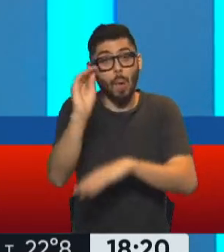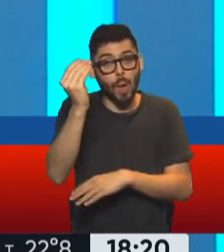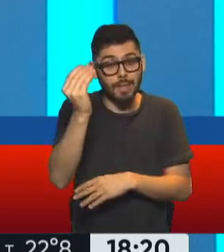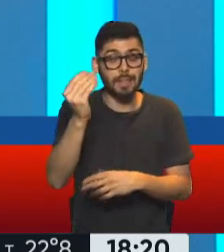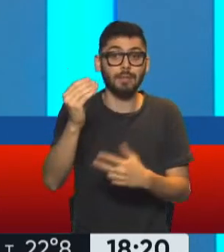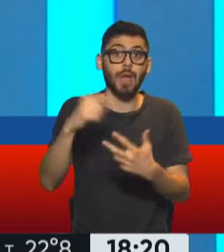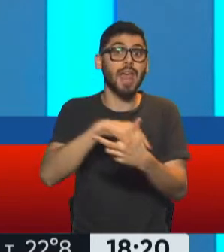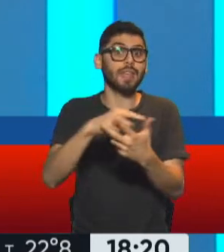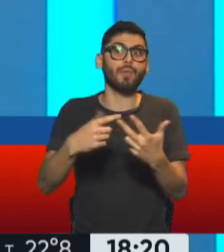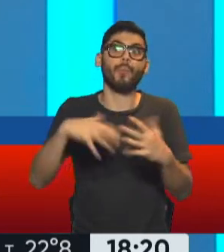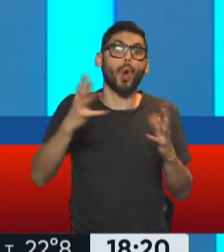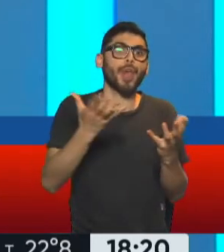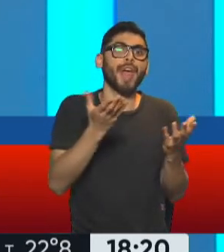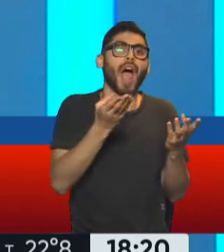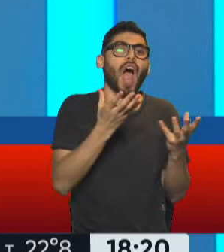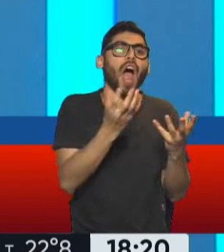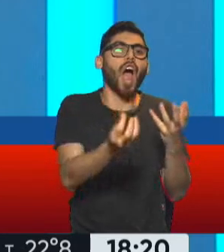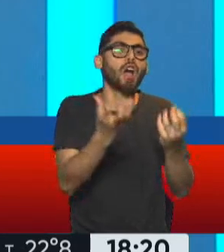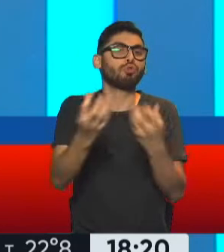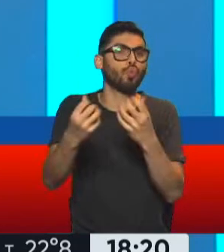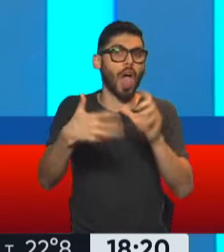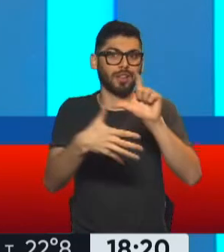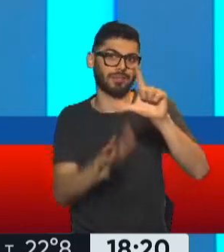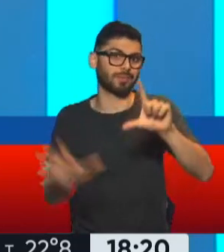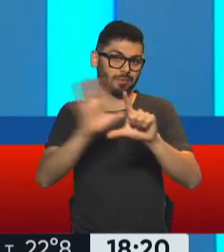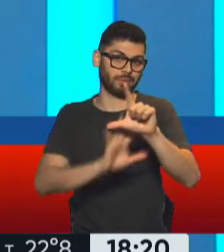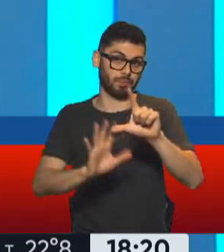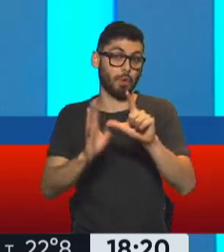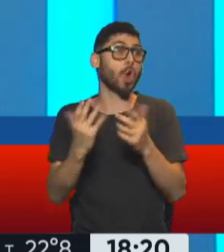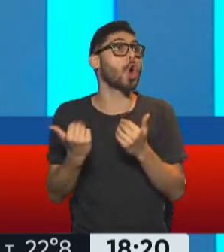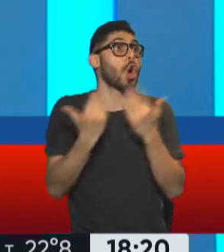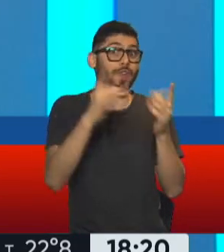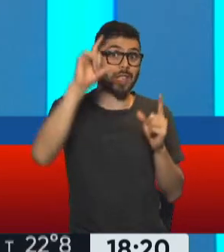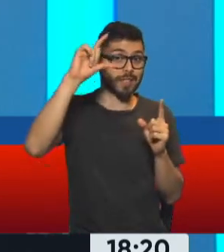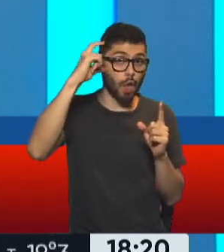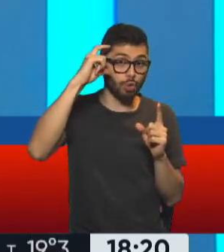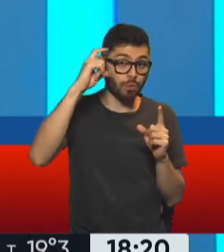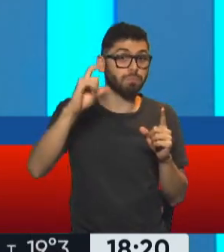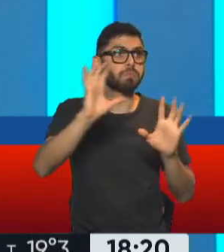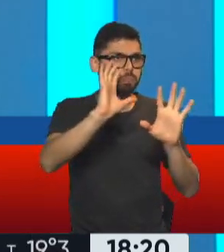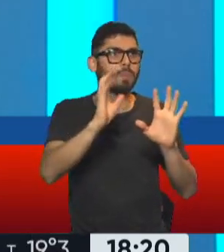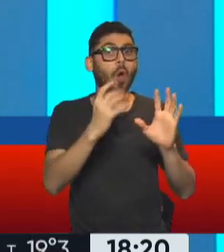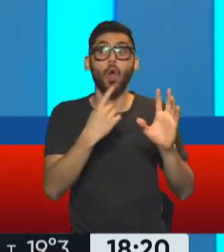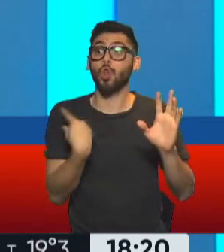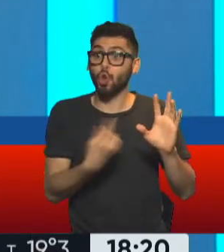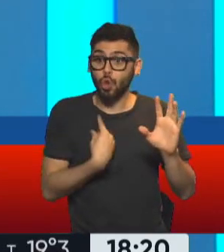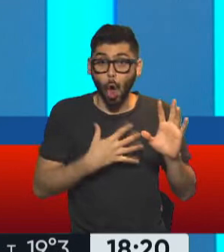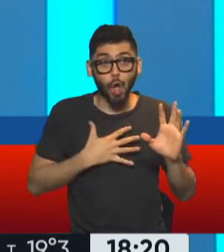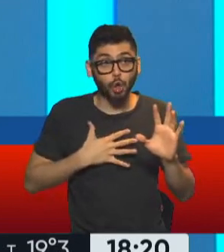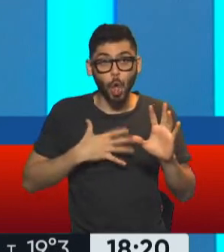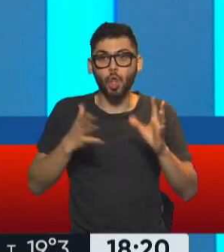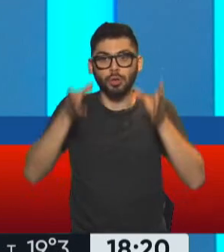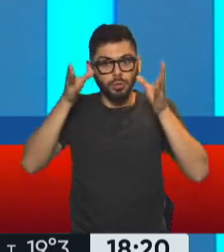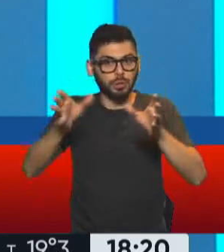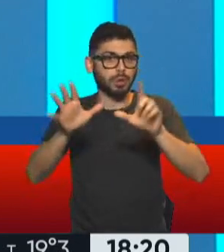manera bueno esas son las patas en las cuales el presidente abiertos grandes le ofreció by en pared y bueno nosotros pacificamos la región y voz ya enfócate en la guerra que